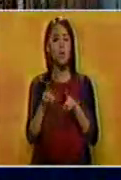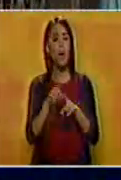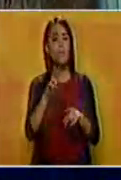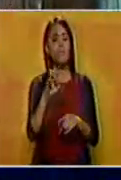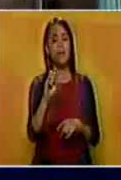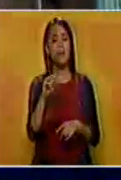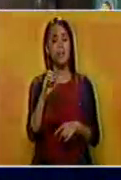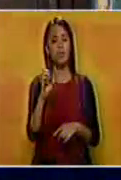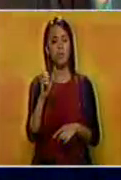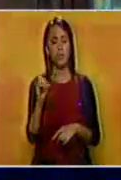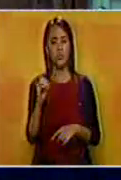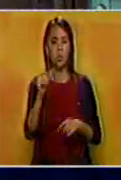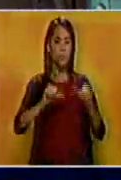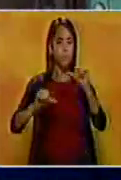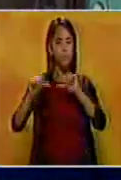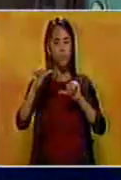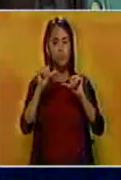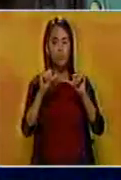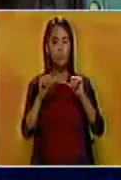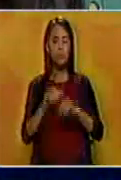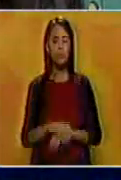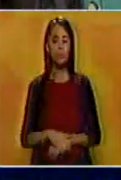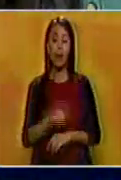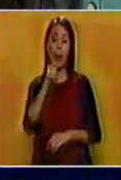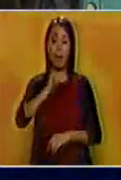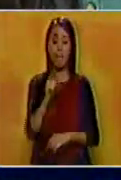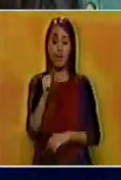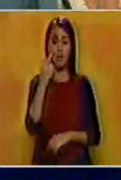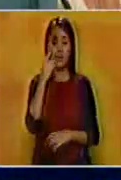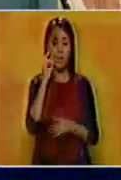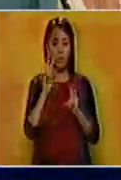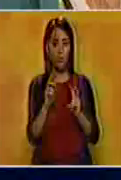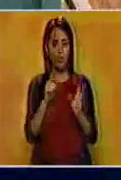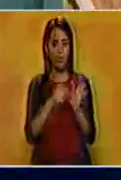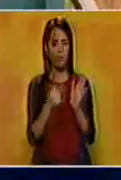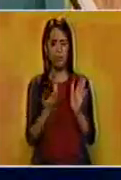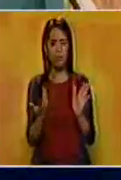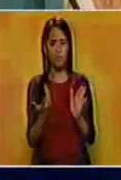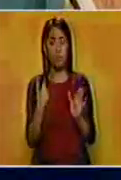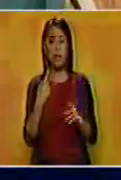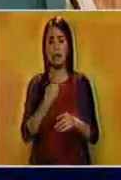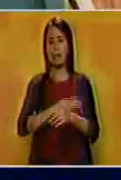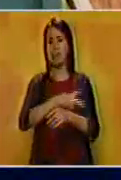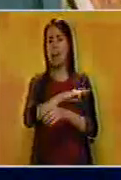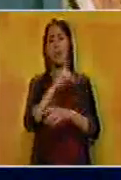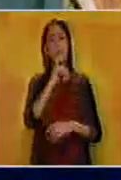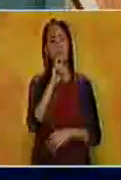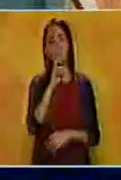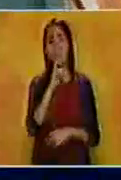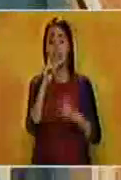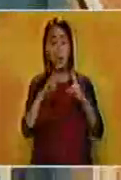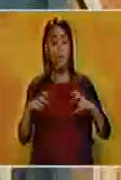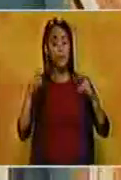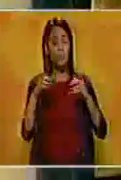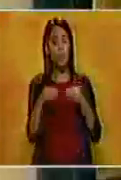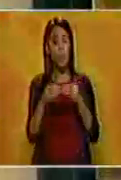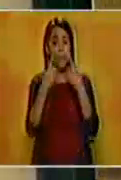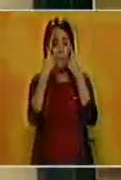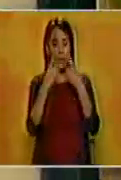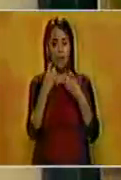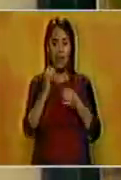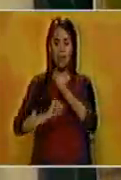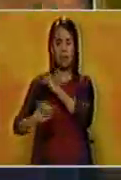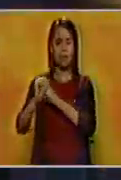un agente nervioso. La policía ha declarado este nuevo caso como incidente grave y en la investigación participa la unidad